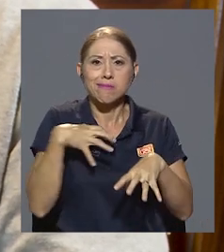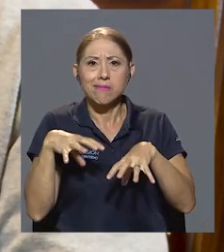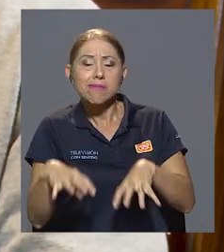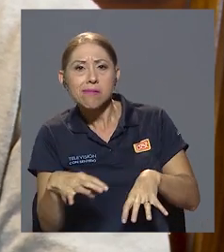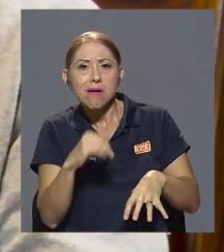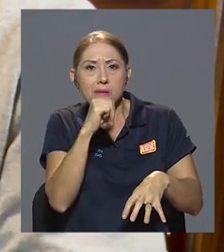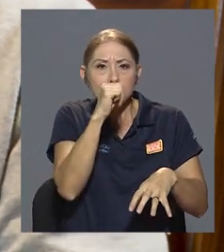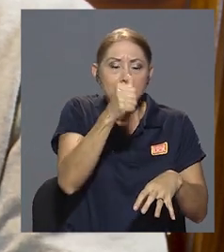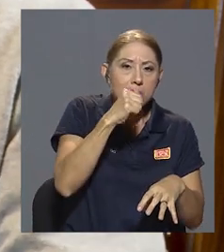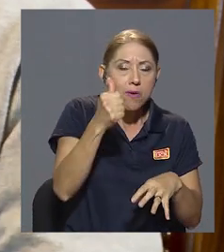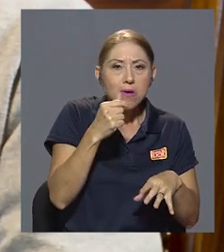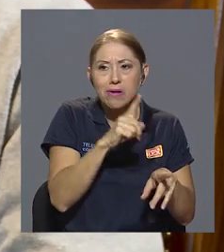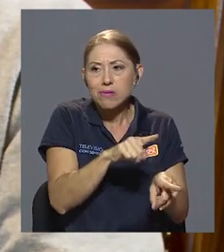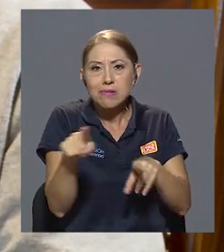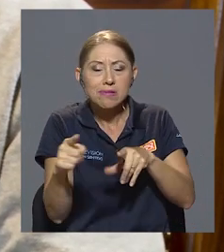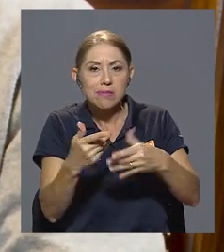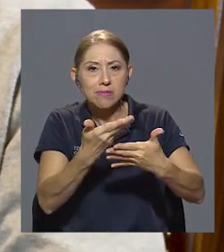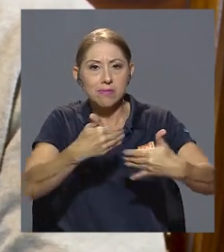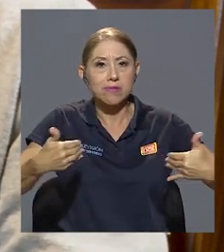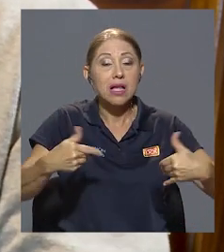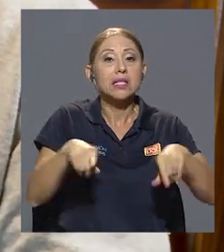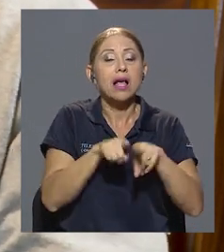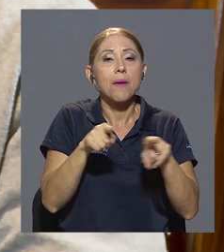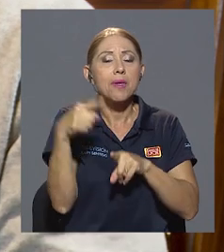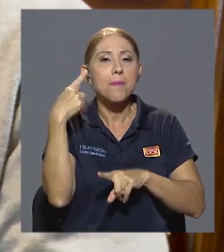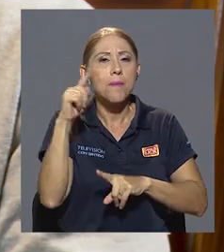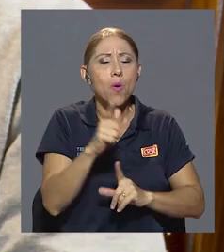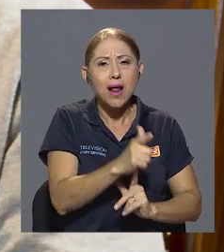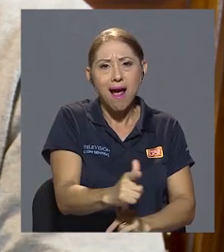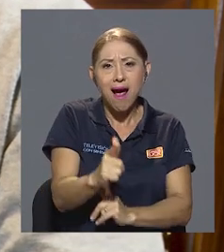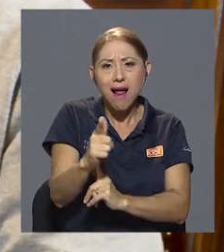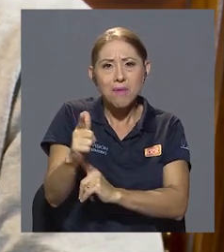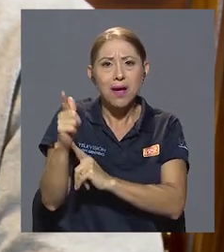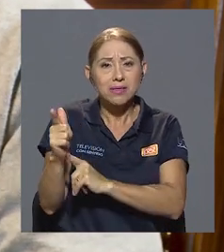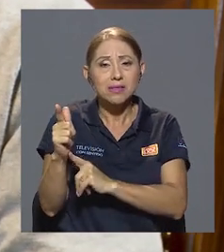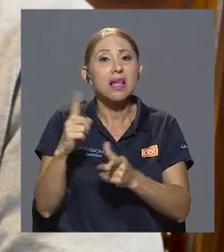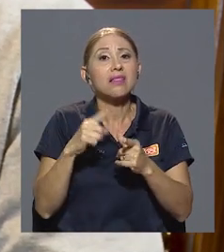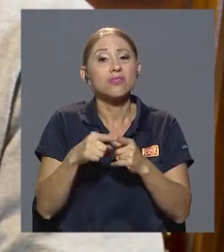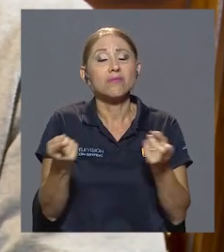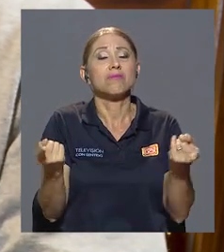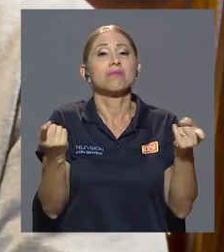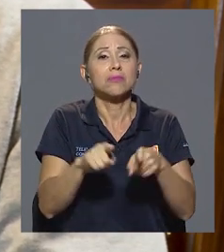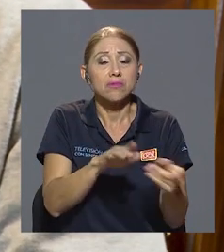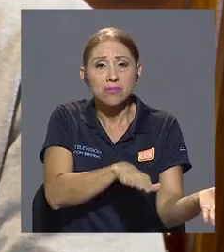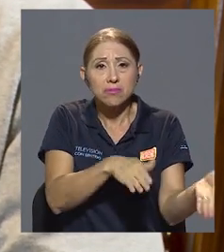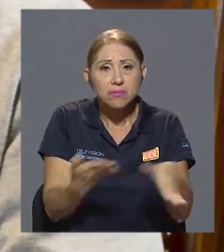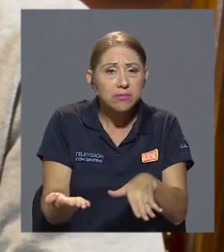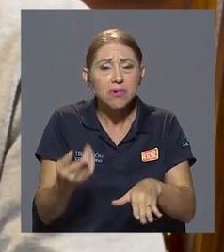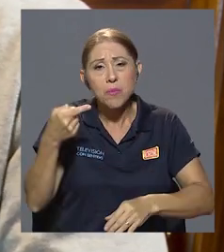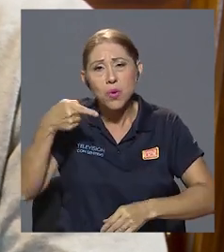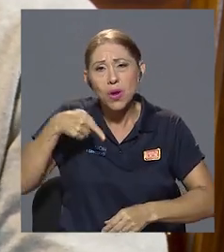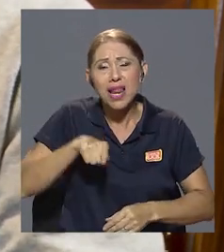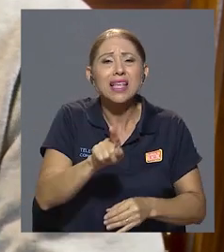presencia muy alta de armas que incrementan las pérdidas de vida la violencia la extorsión